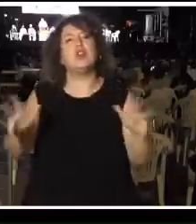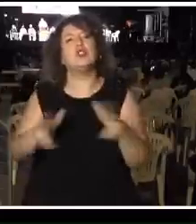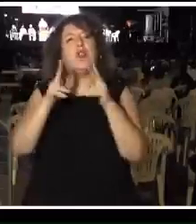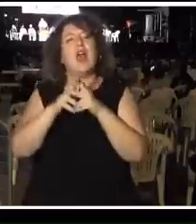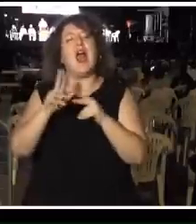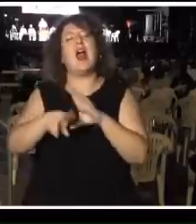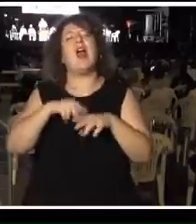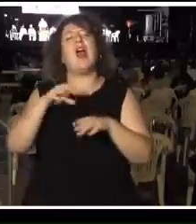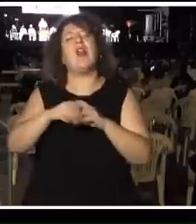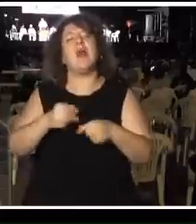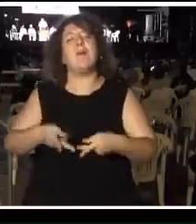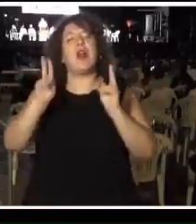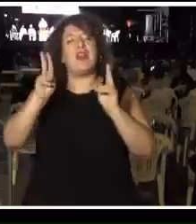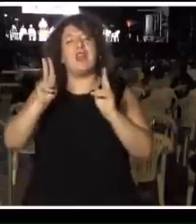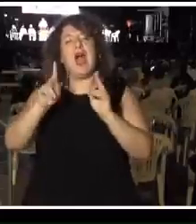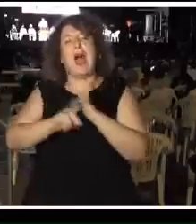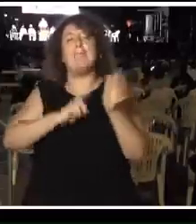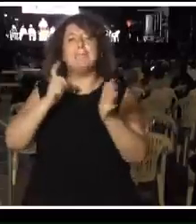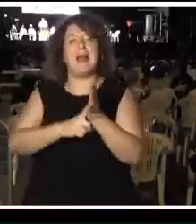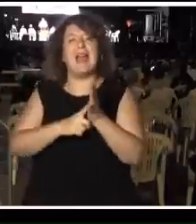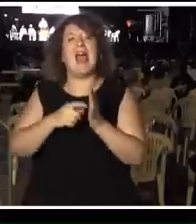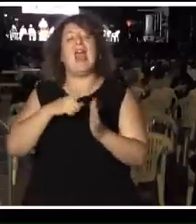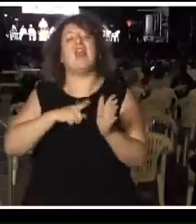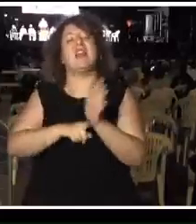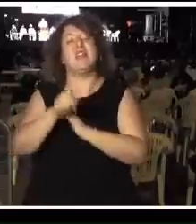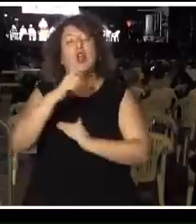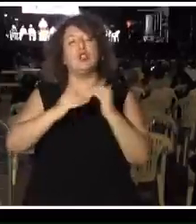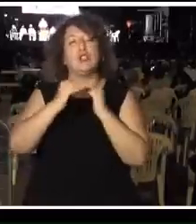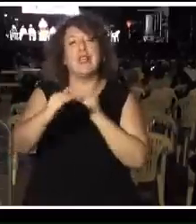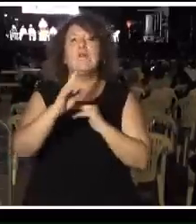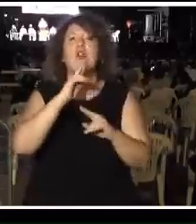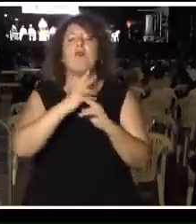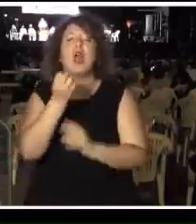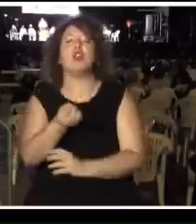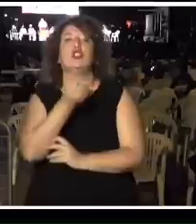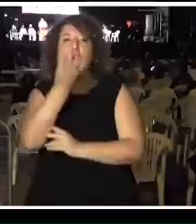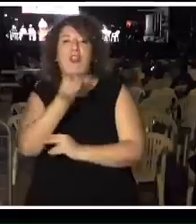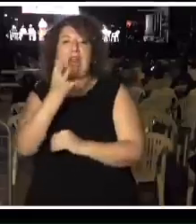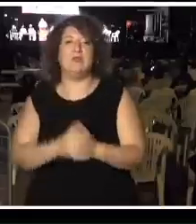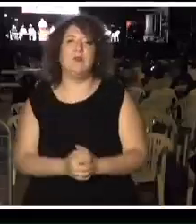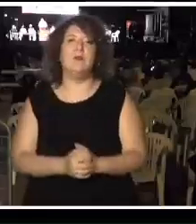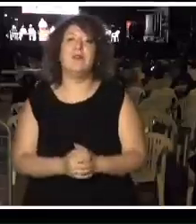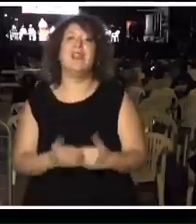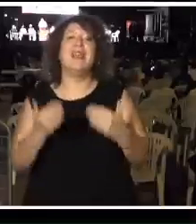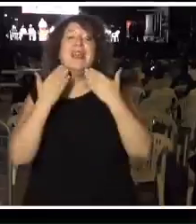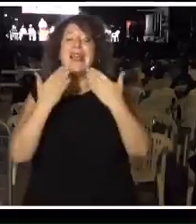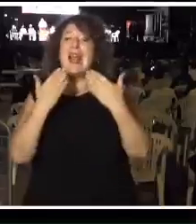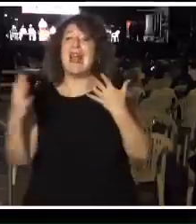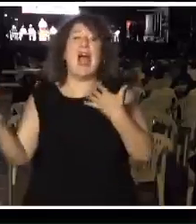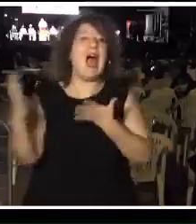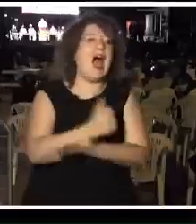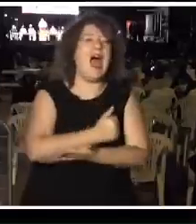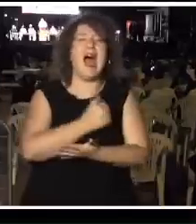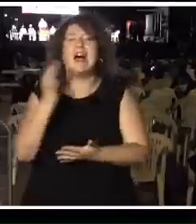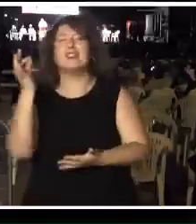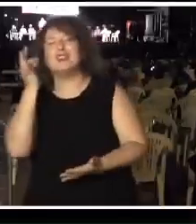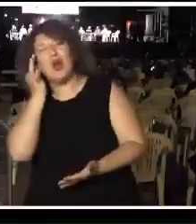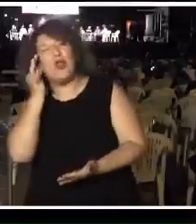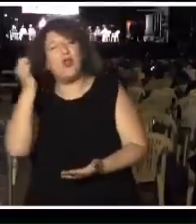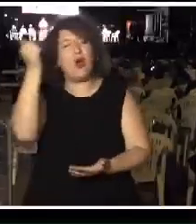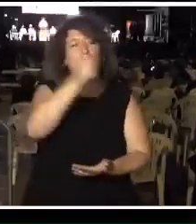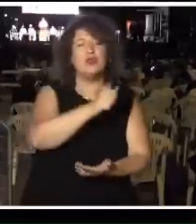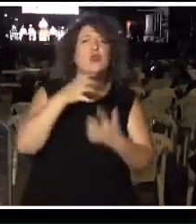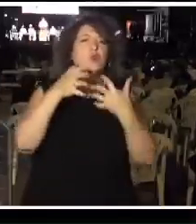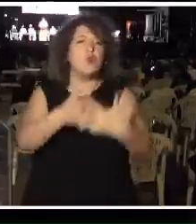plena y desarrollo sustentable al que llamamos socialismo. Gracias a todas las que luchan, a todos los